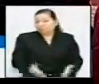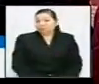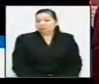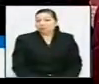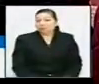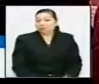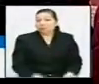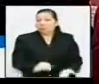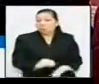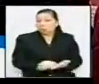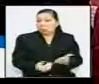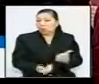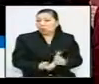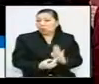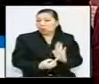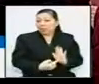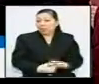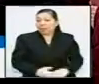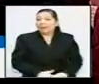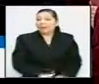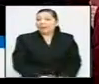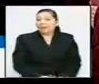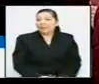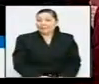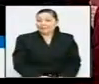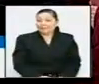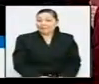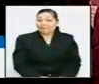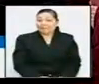una nueva revelación también.